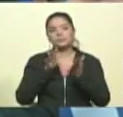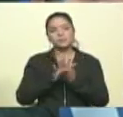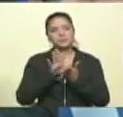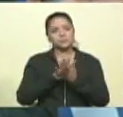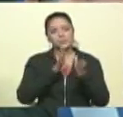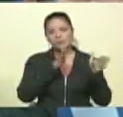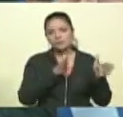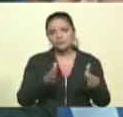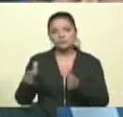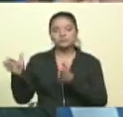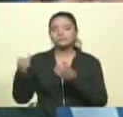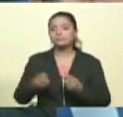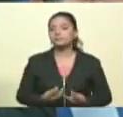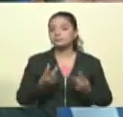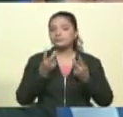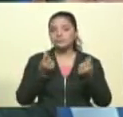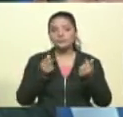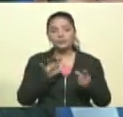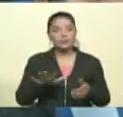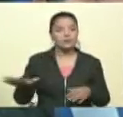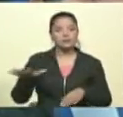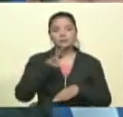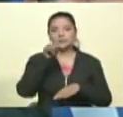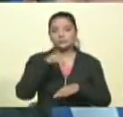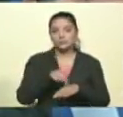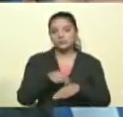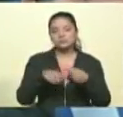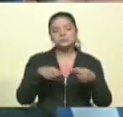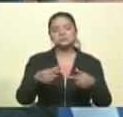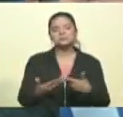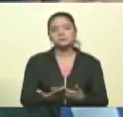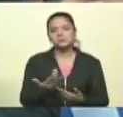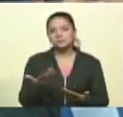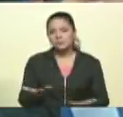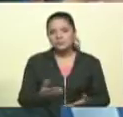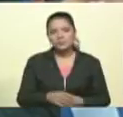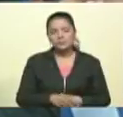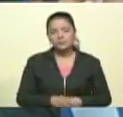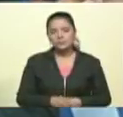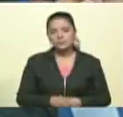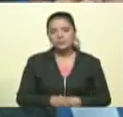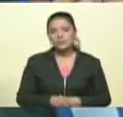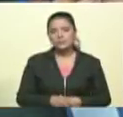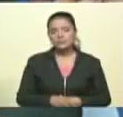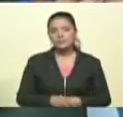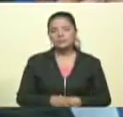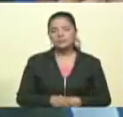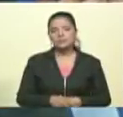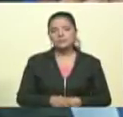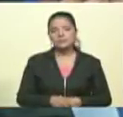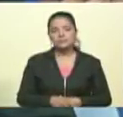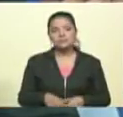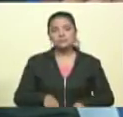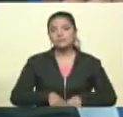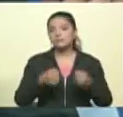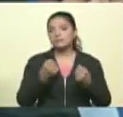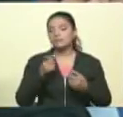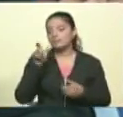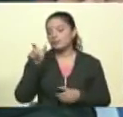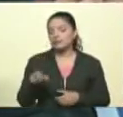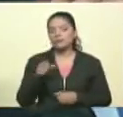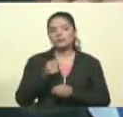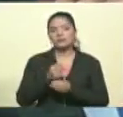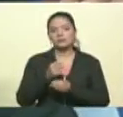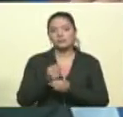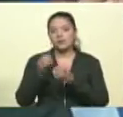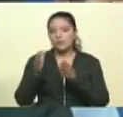desenvolvimiento de la vida económica nacional, ocasiona finalmente un daño al trabajador, a